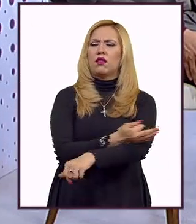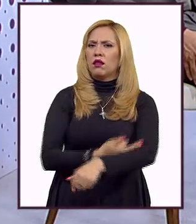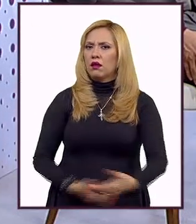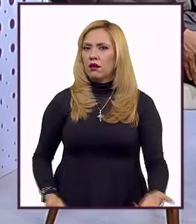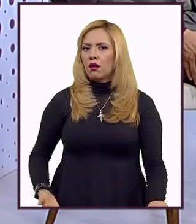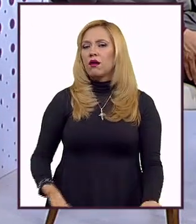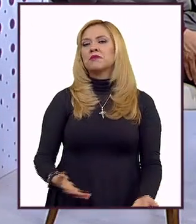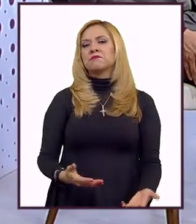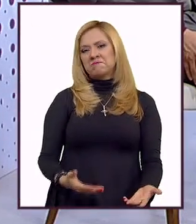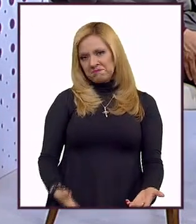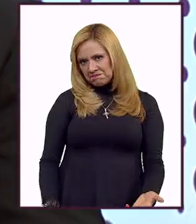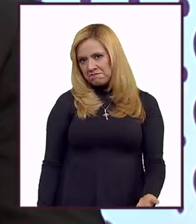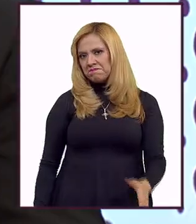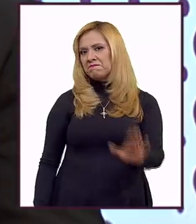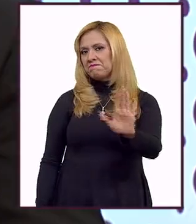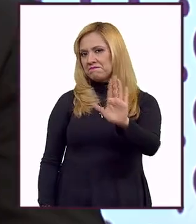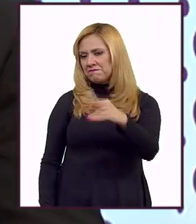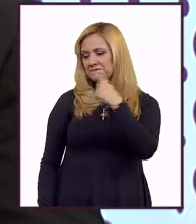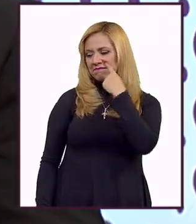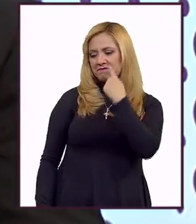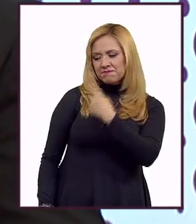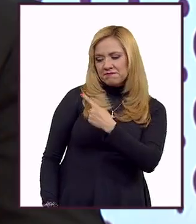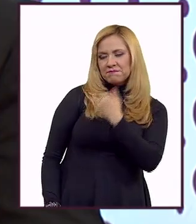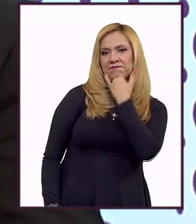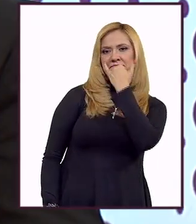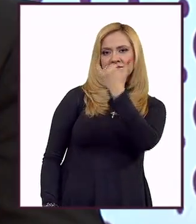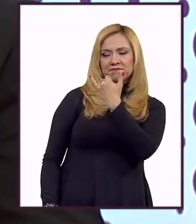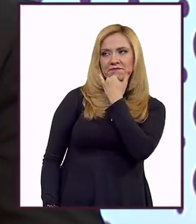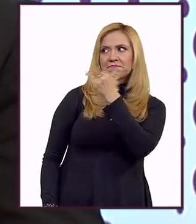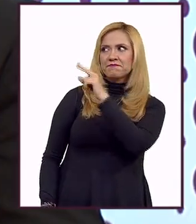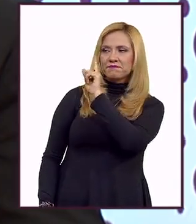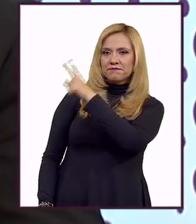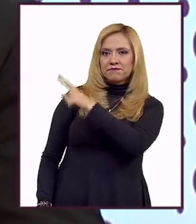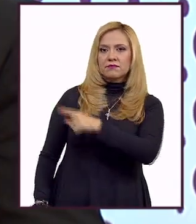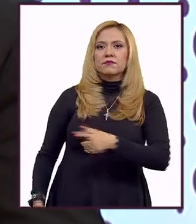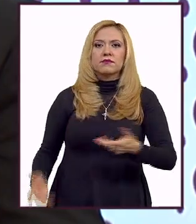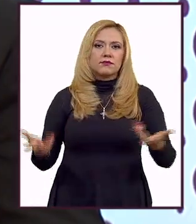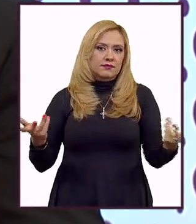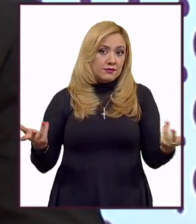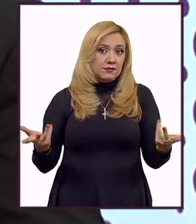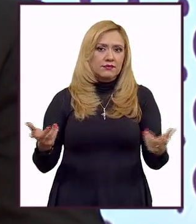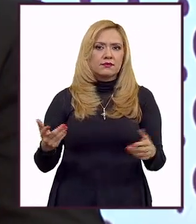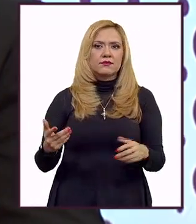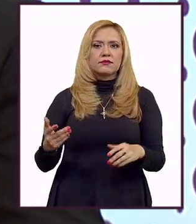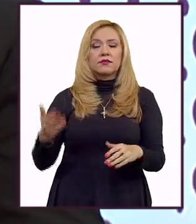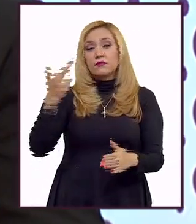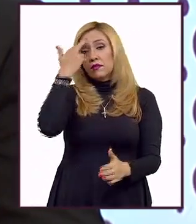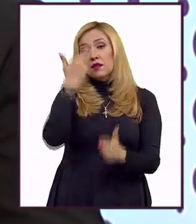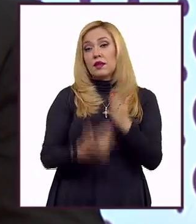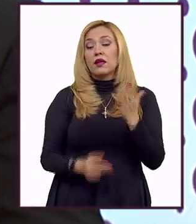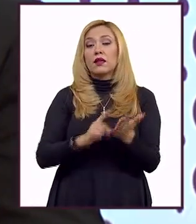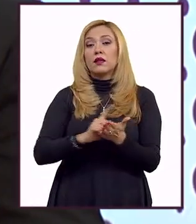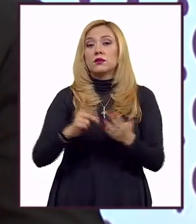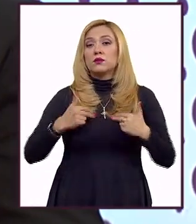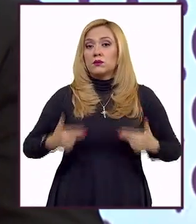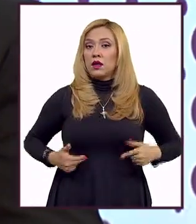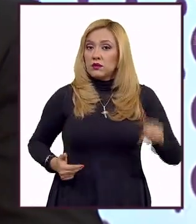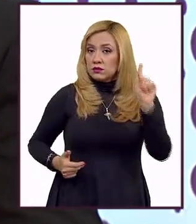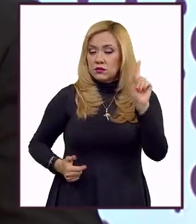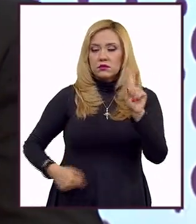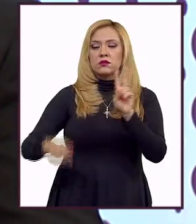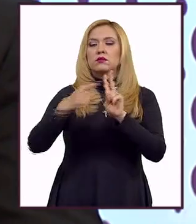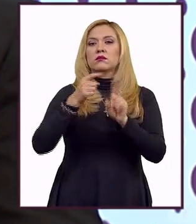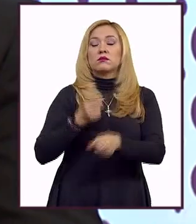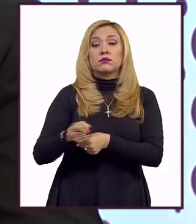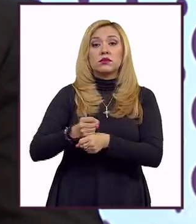sumando para poder llegar a una conclusión. Mencionamos aquí, como violación a derechos humanos y como tortura tienen